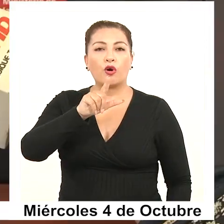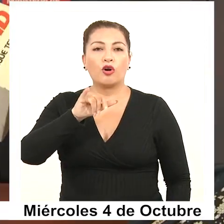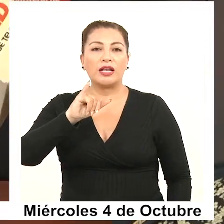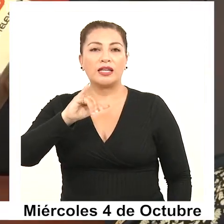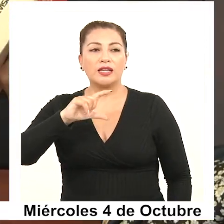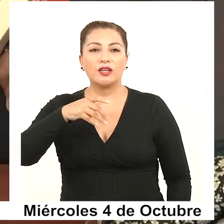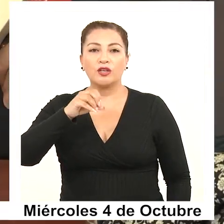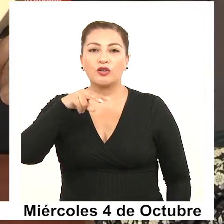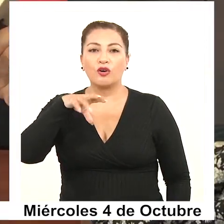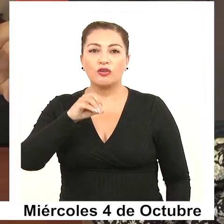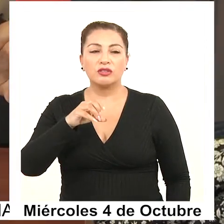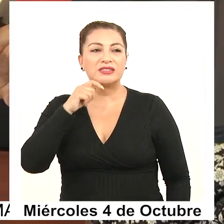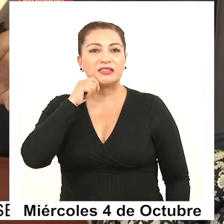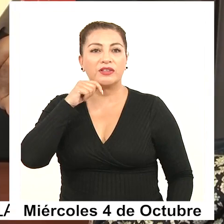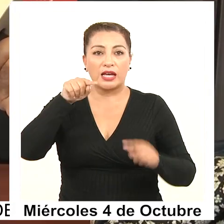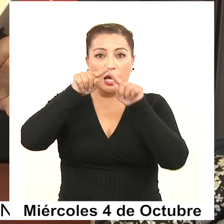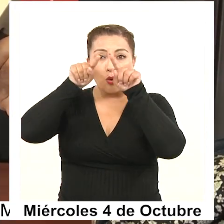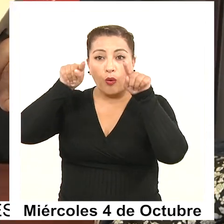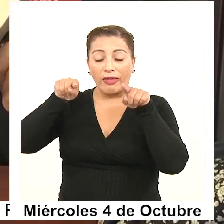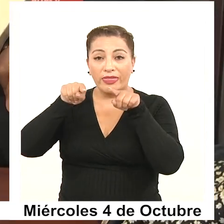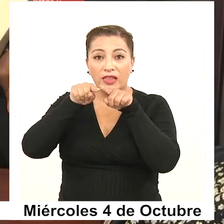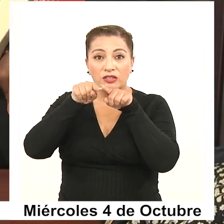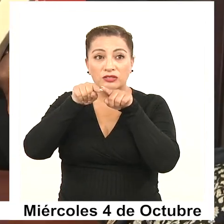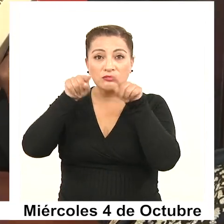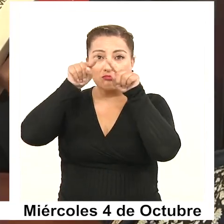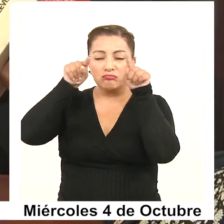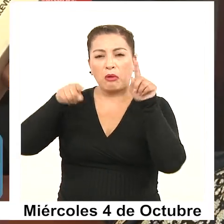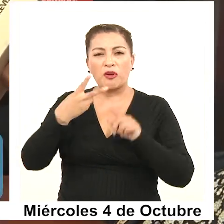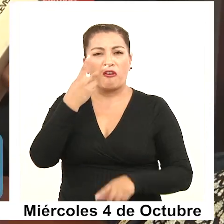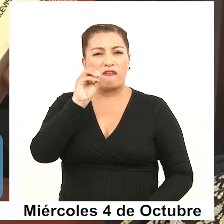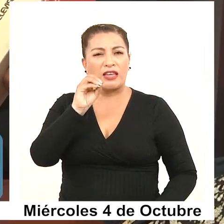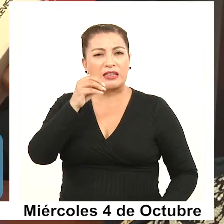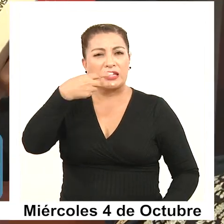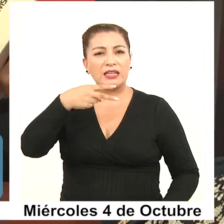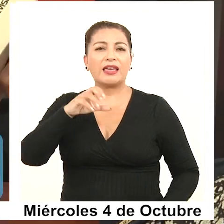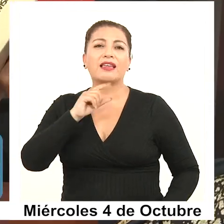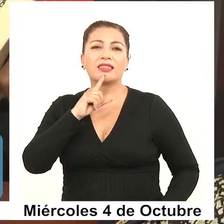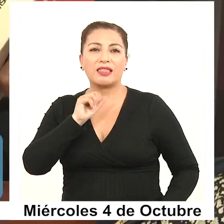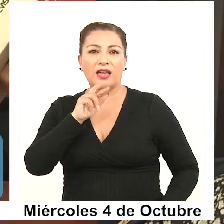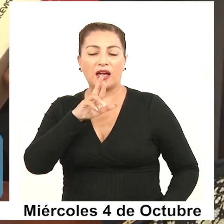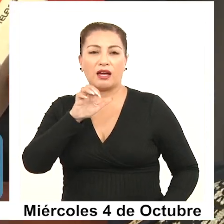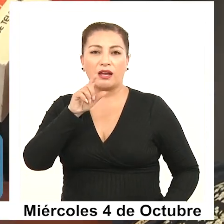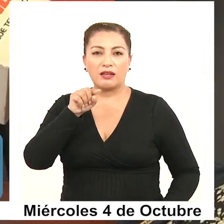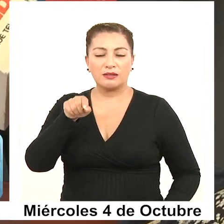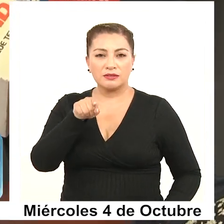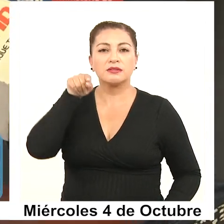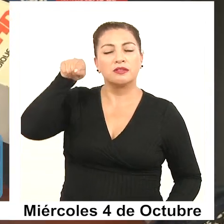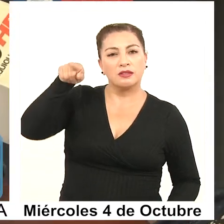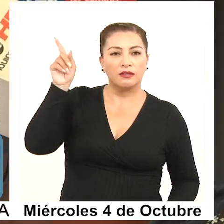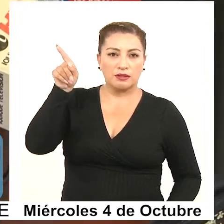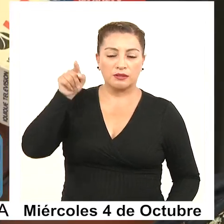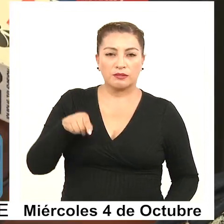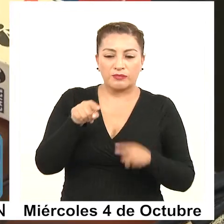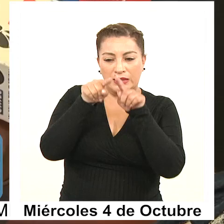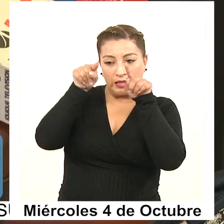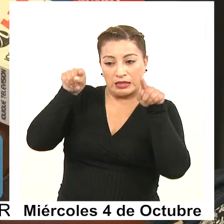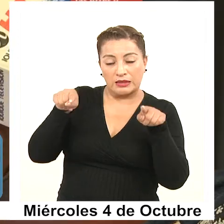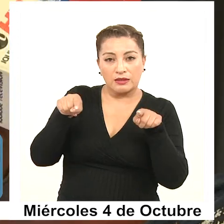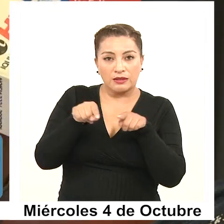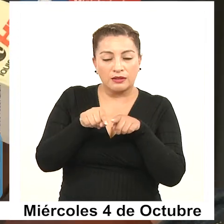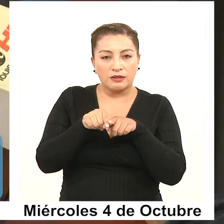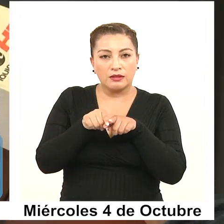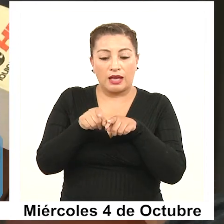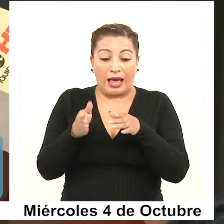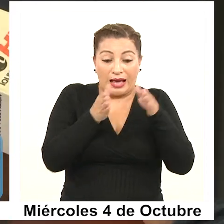gestionó este cuadradito aquí, estas son las 20 hectáreas, está al borde, en los altos del acantilado, está el sector de Punta